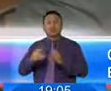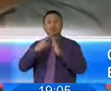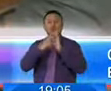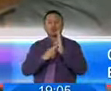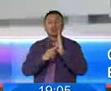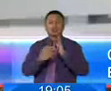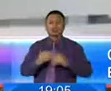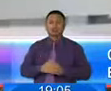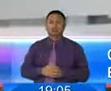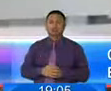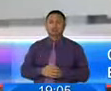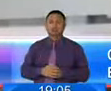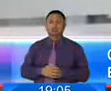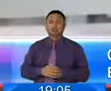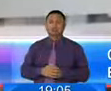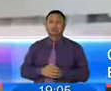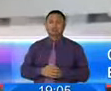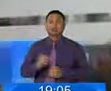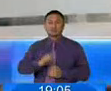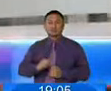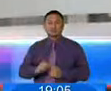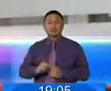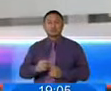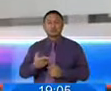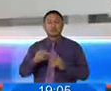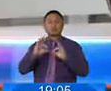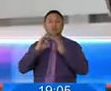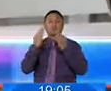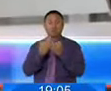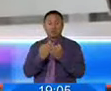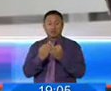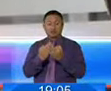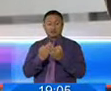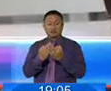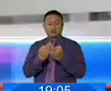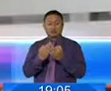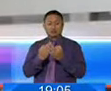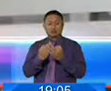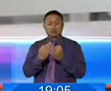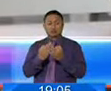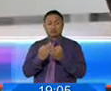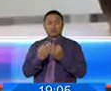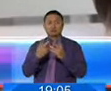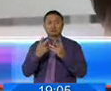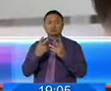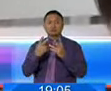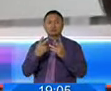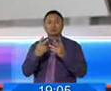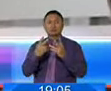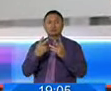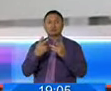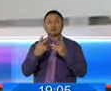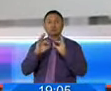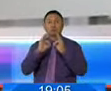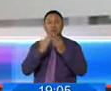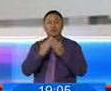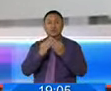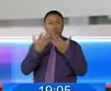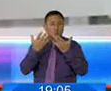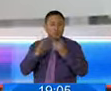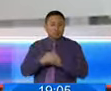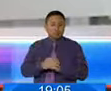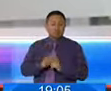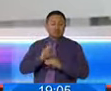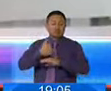requisitos mínimos. Que estas previsiones se extiendan a familiares, tanto en el ámbito de consanguinidad como de afinidad, de